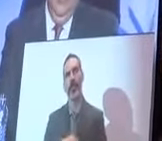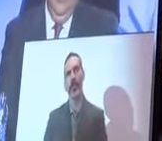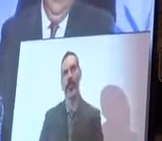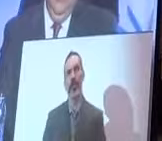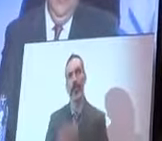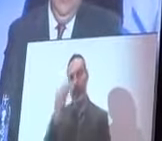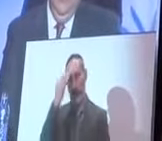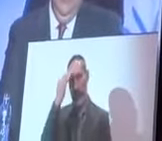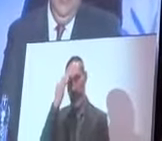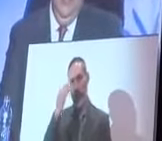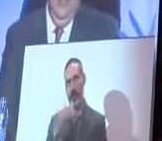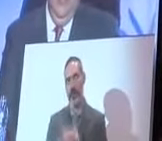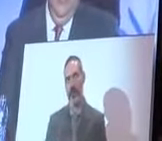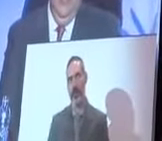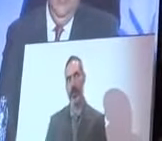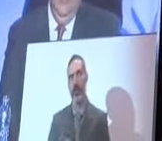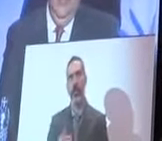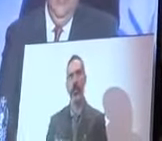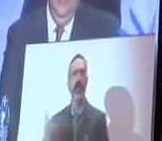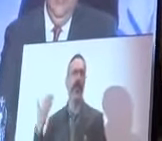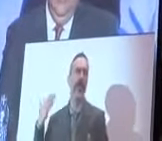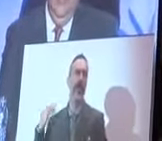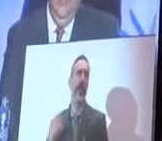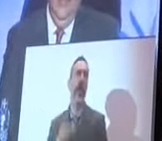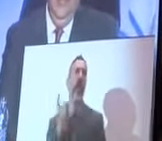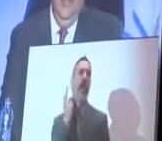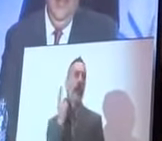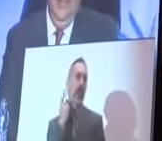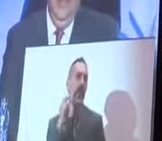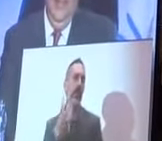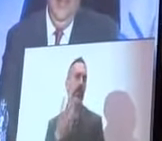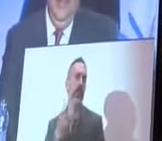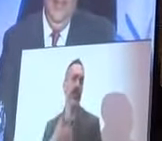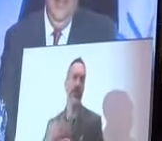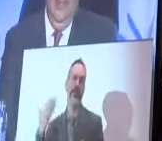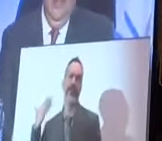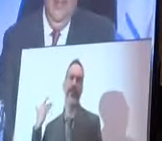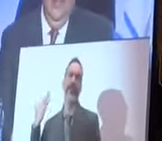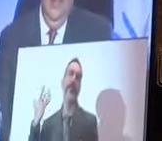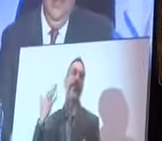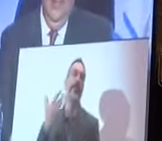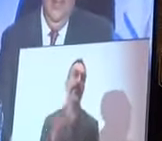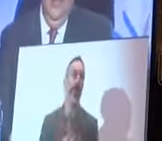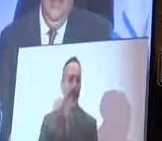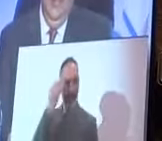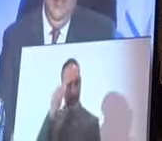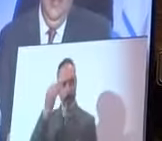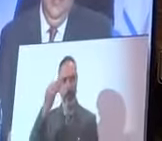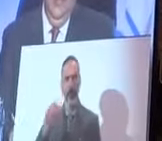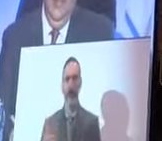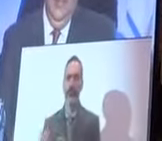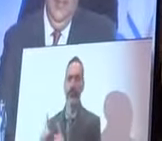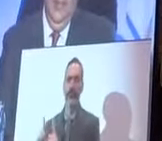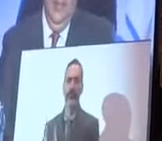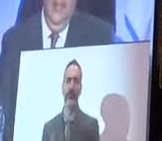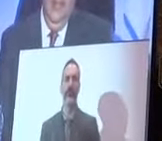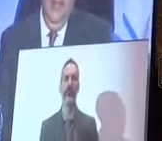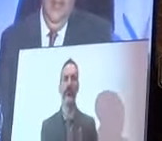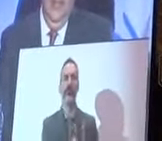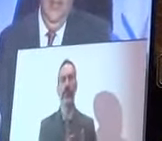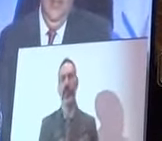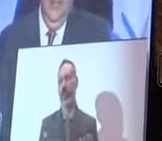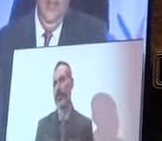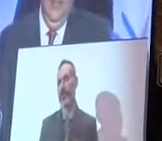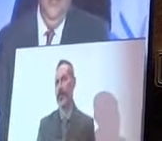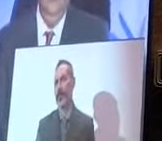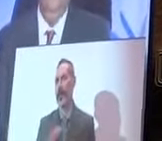la 58 legislatura y nos tomamos a peso. Así es que hemos caminado así,